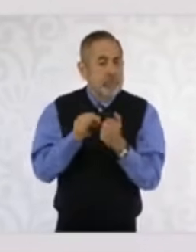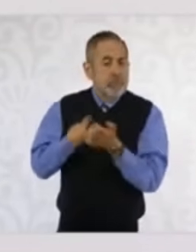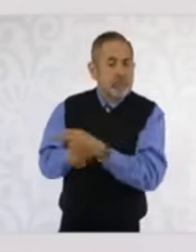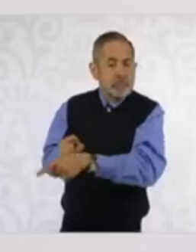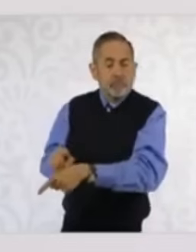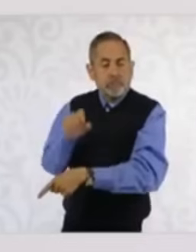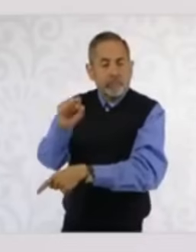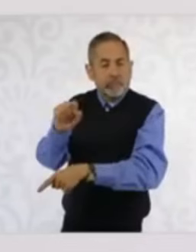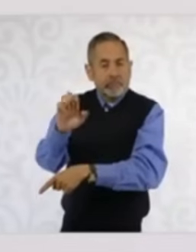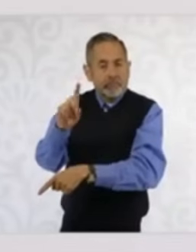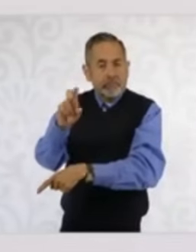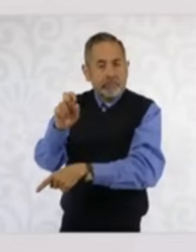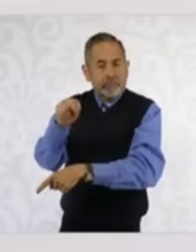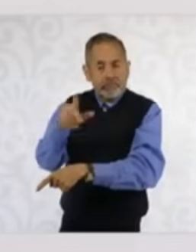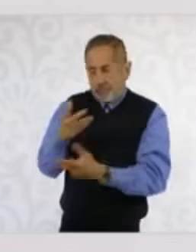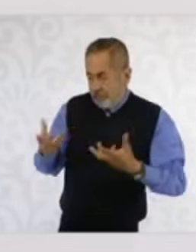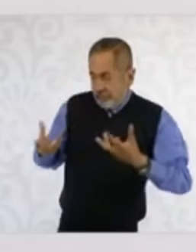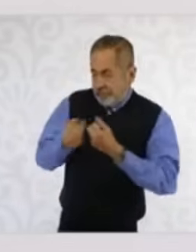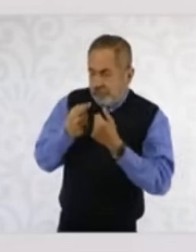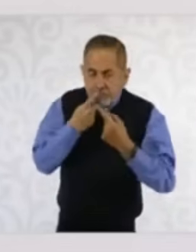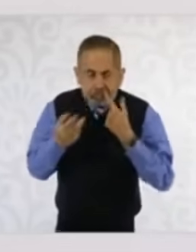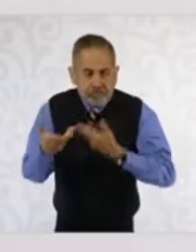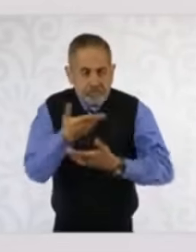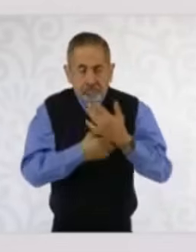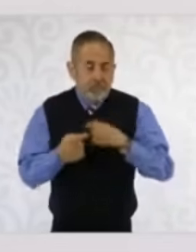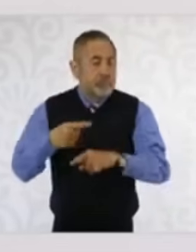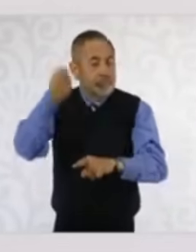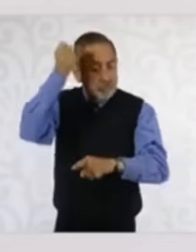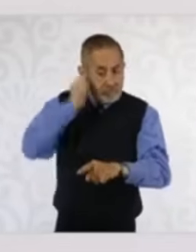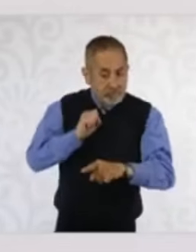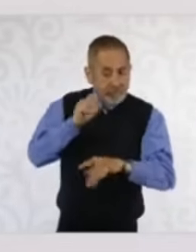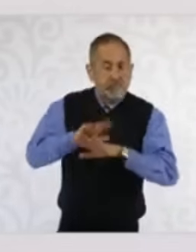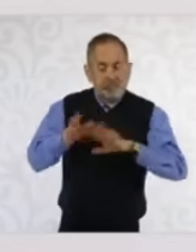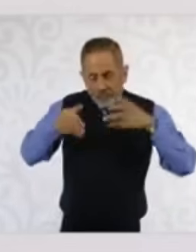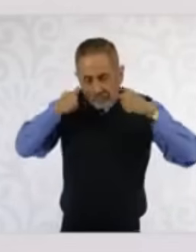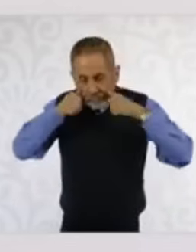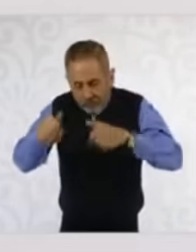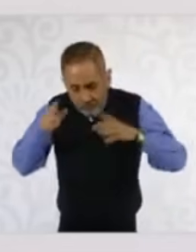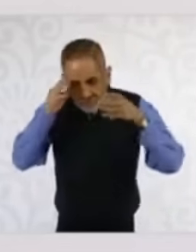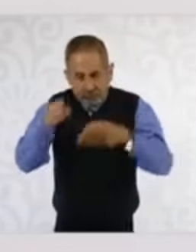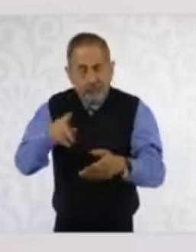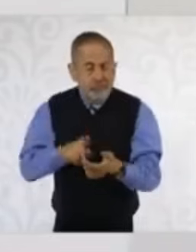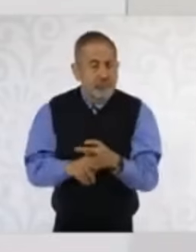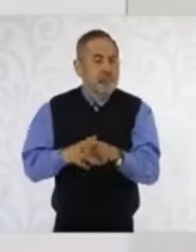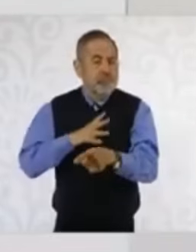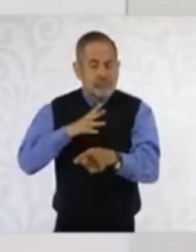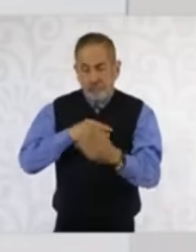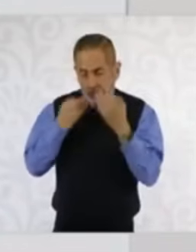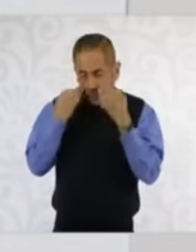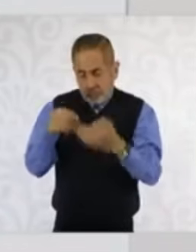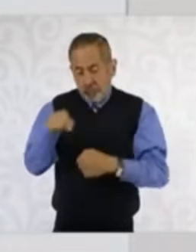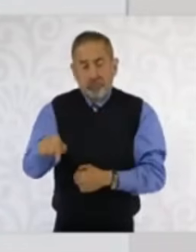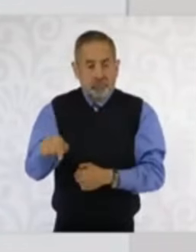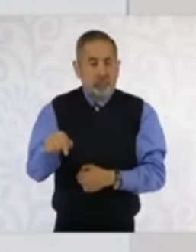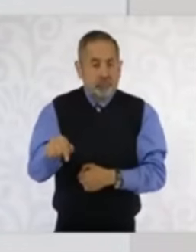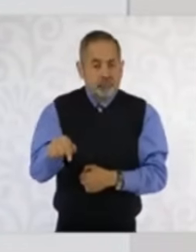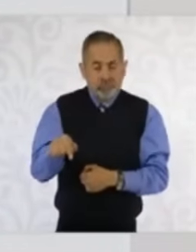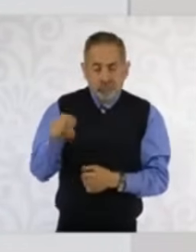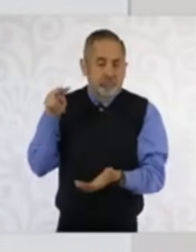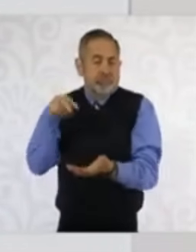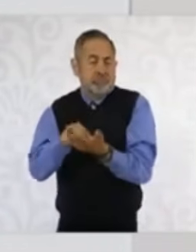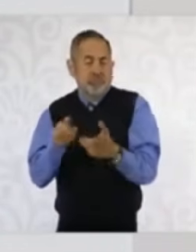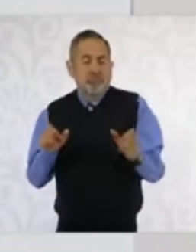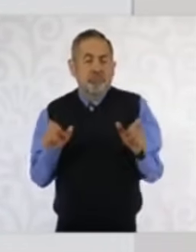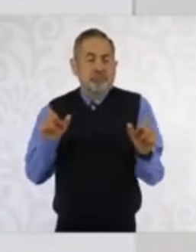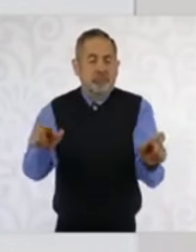pensionarse, échenle un ojo a este Fondo de Pensiones para el Bienestar, porque les puede traer muchos beneficios. Es cuestión de informarse bien y hacer